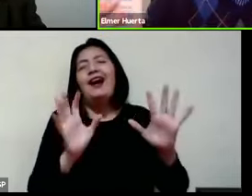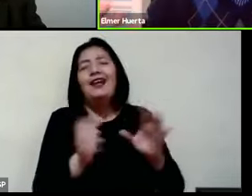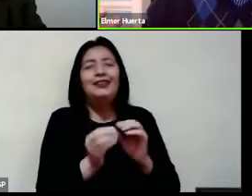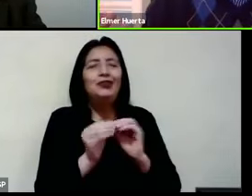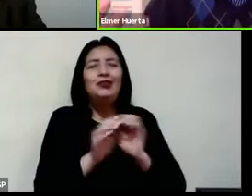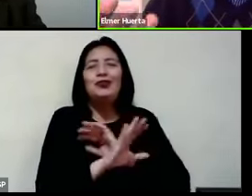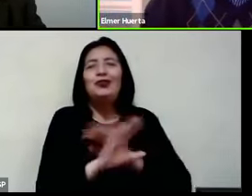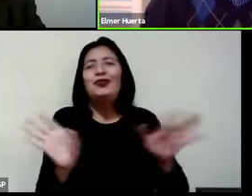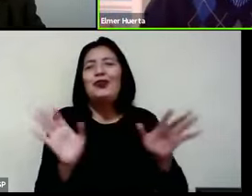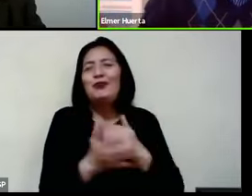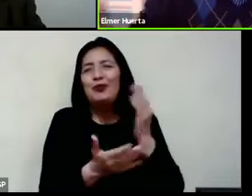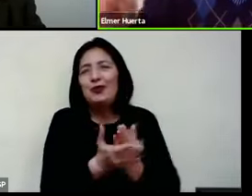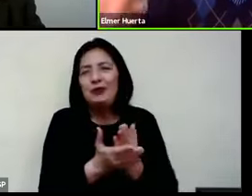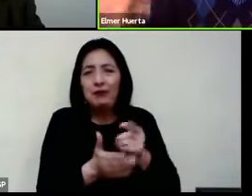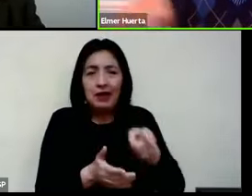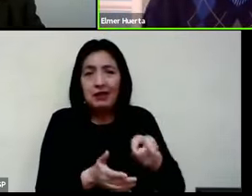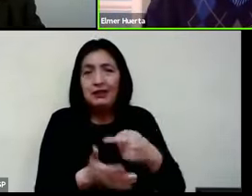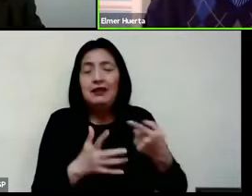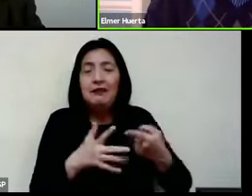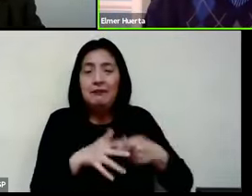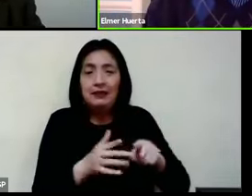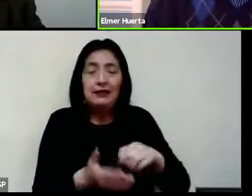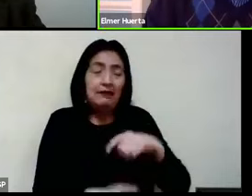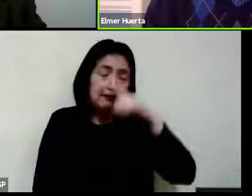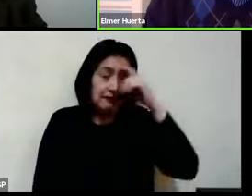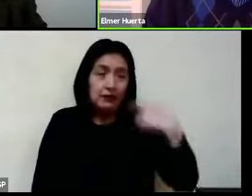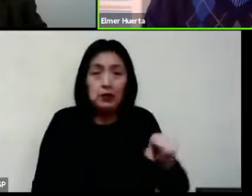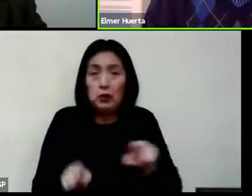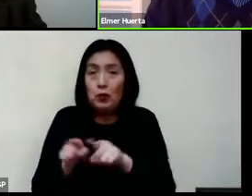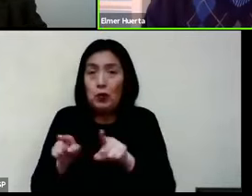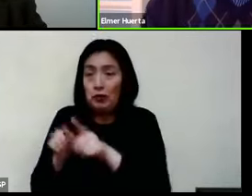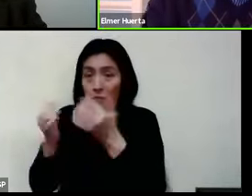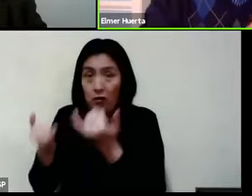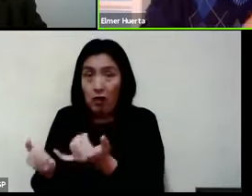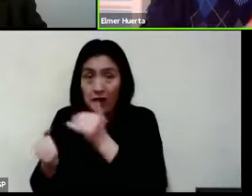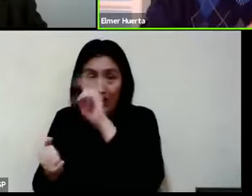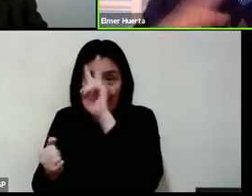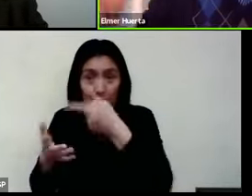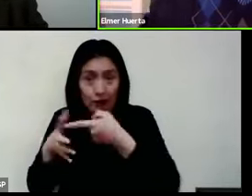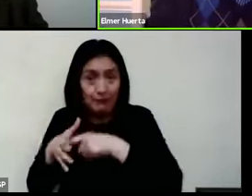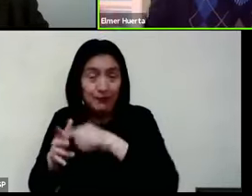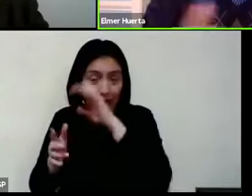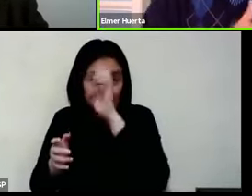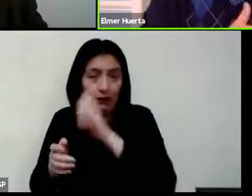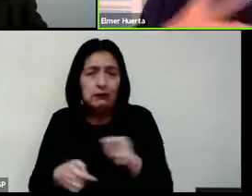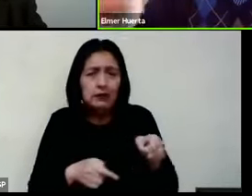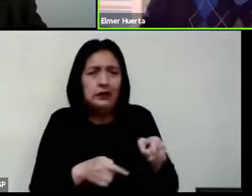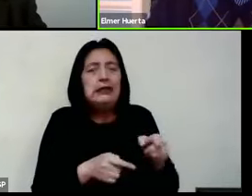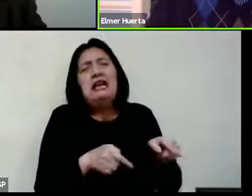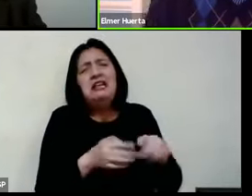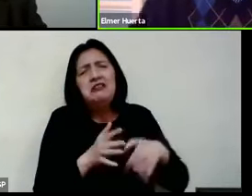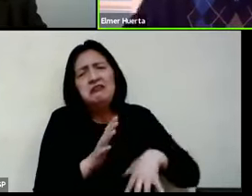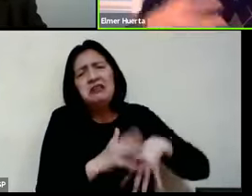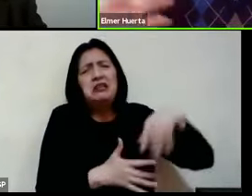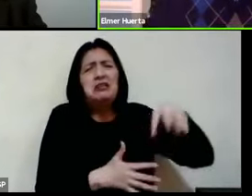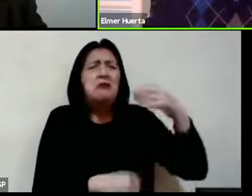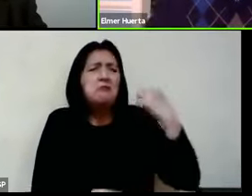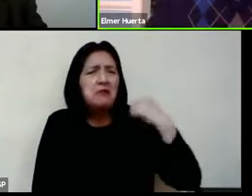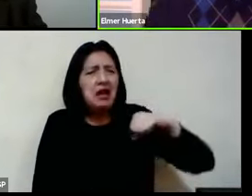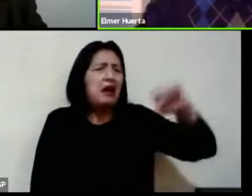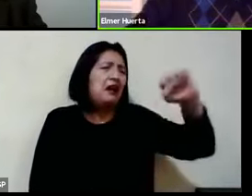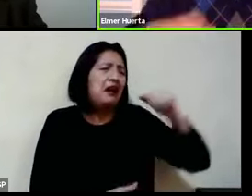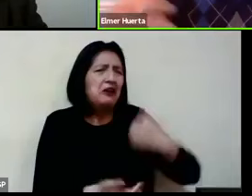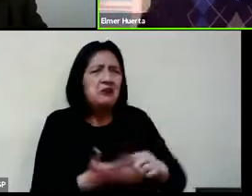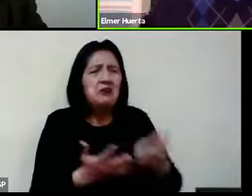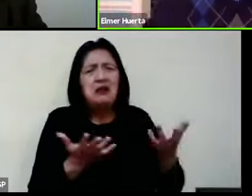les empezaba el verano a ellos, como ahora nos está empezando a nosotros en el Perú, y salieron, viajaron, las